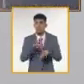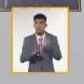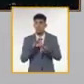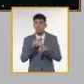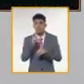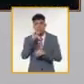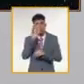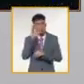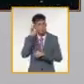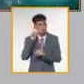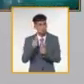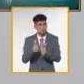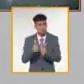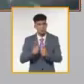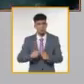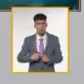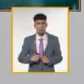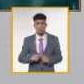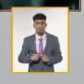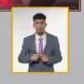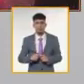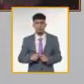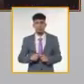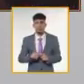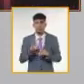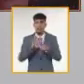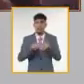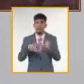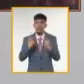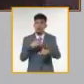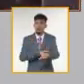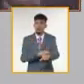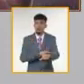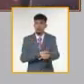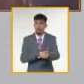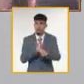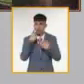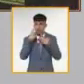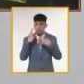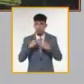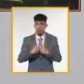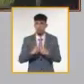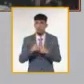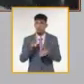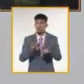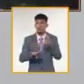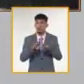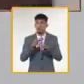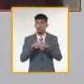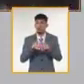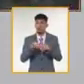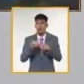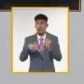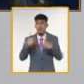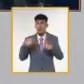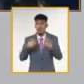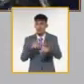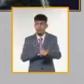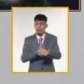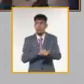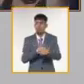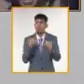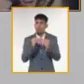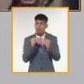incomprensión, a veces intolerante, a veces incluso hasta racista, porque tenemos que tomar en cuenta de que el racismo es un fenómeno que está en nuestra sociedad, y estas